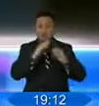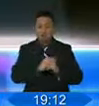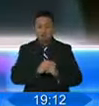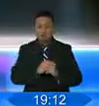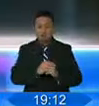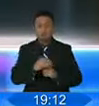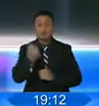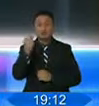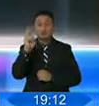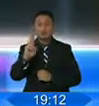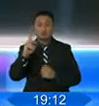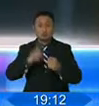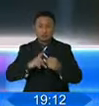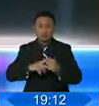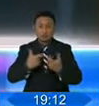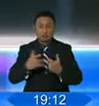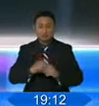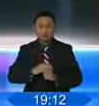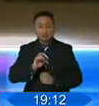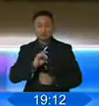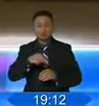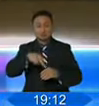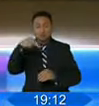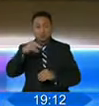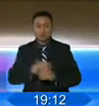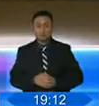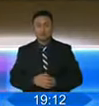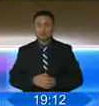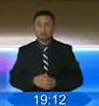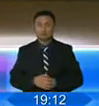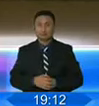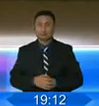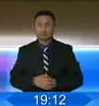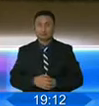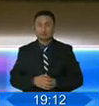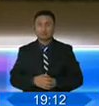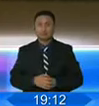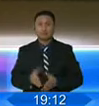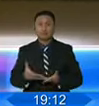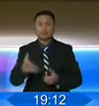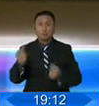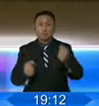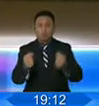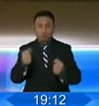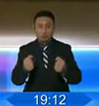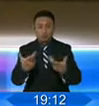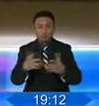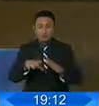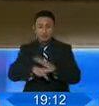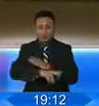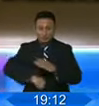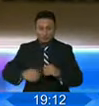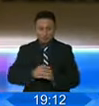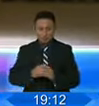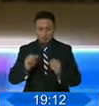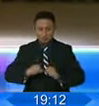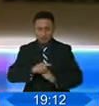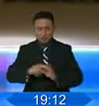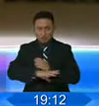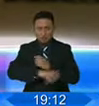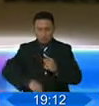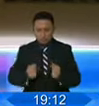La Colmena, Guamaní, San Juan de Calderón y Cayambe, cuyo modus operandi era el estruche de los vehículos para poder sustraerse los mismos